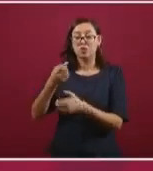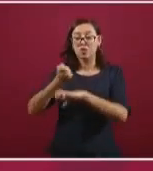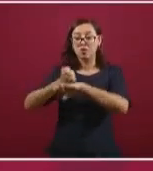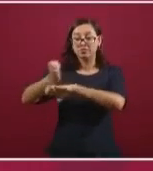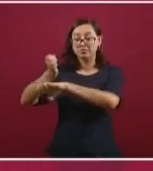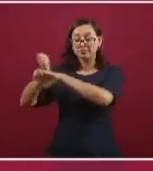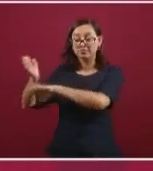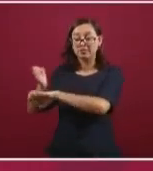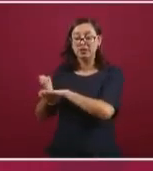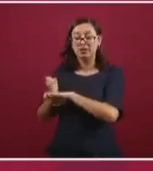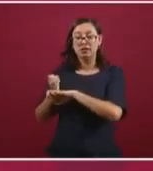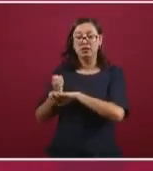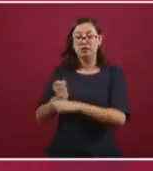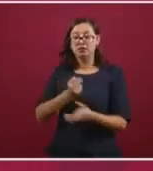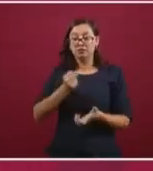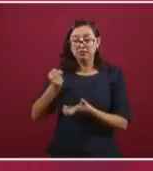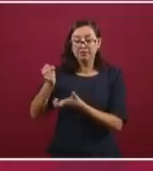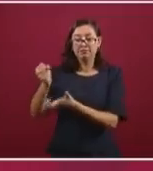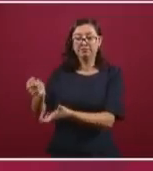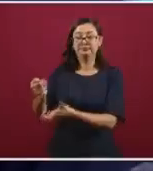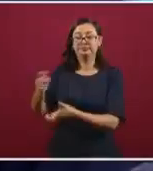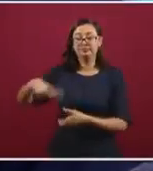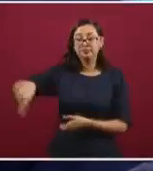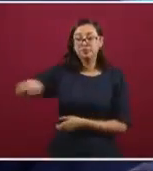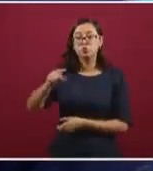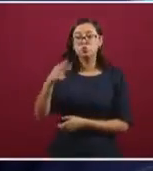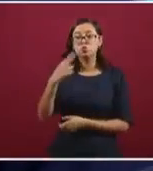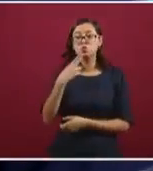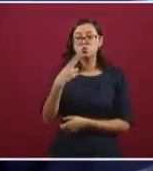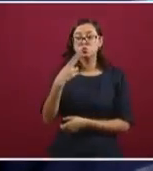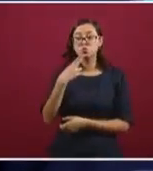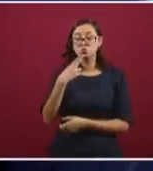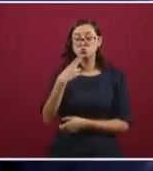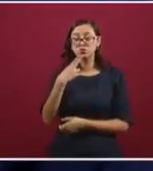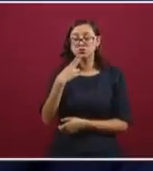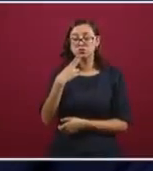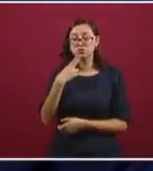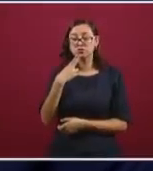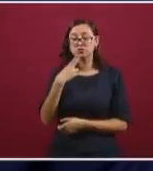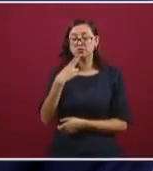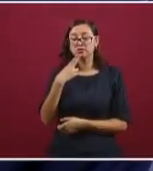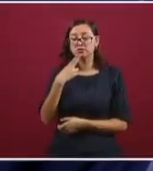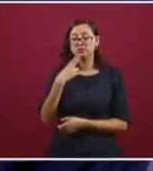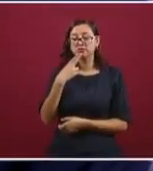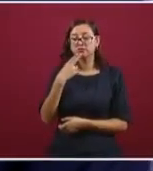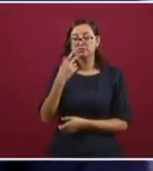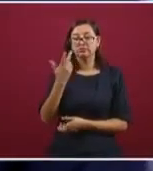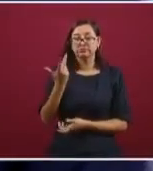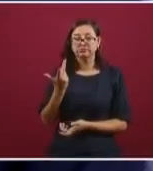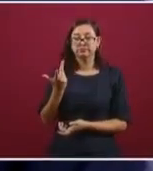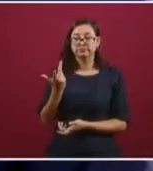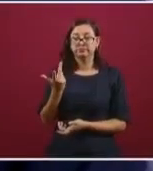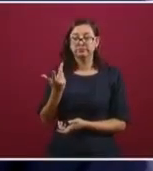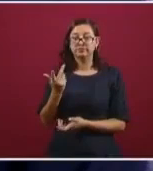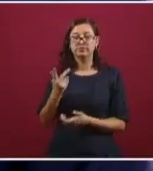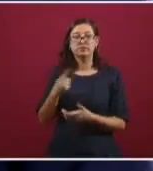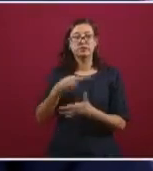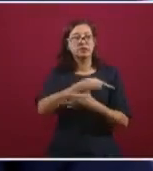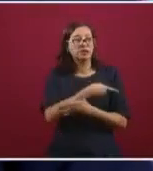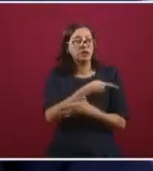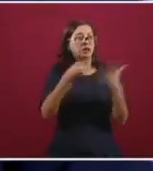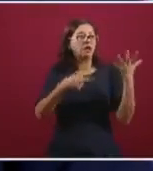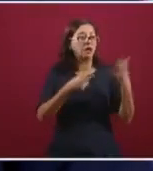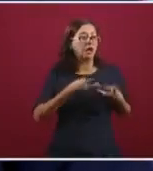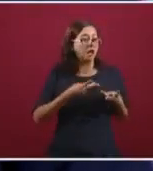se utilice en vez de otras